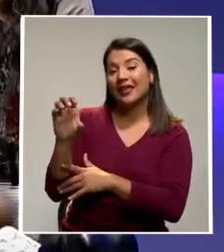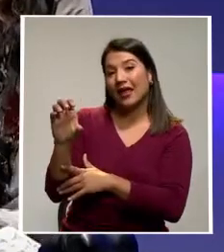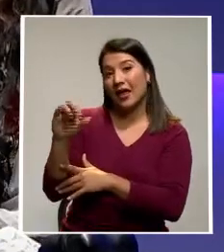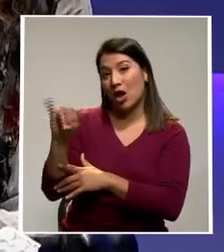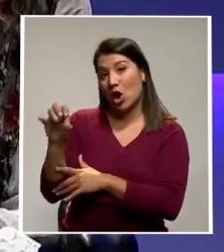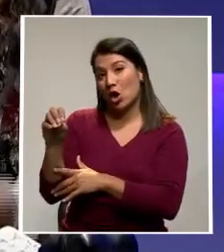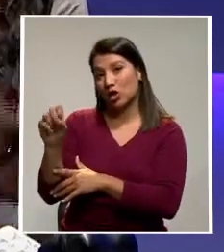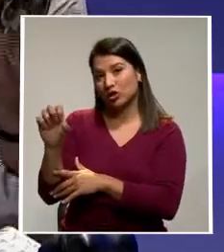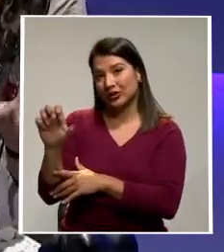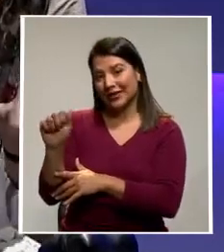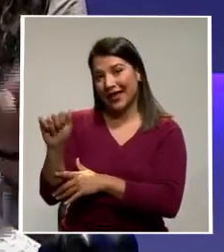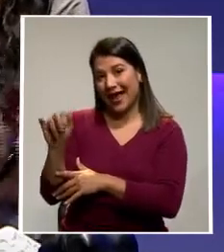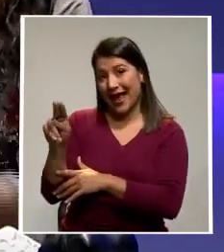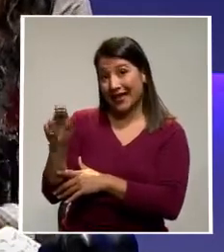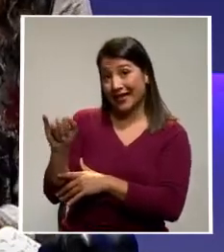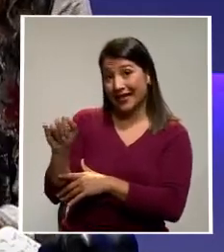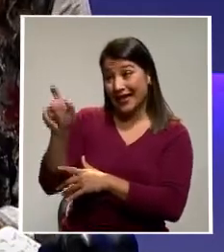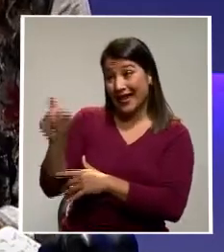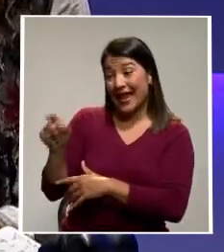una diseñadora